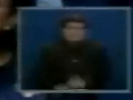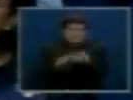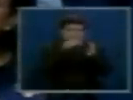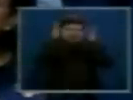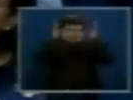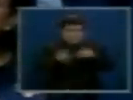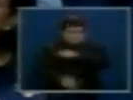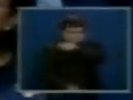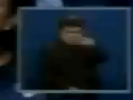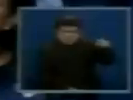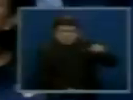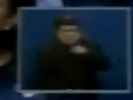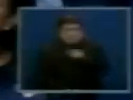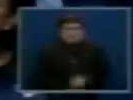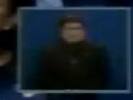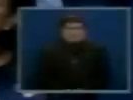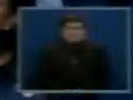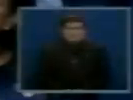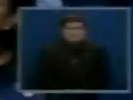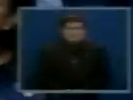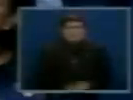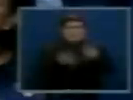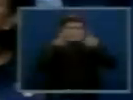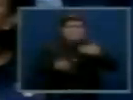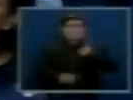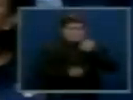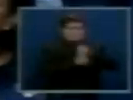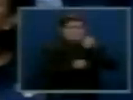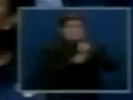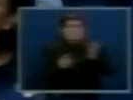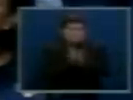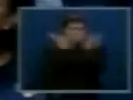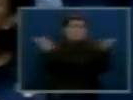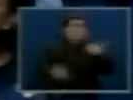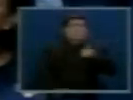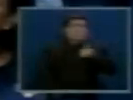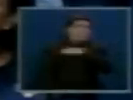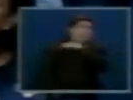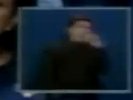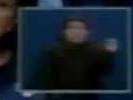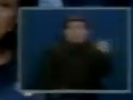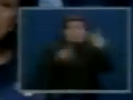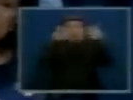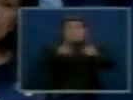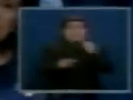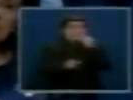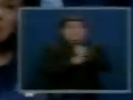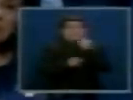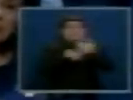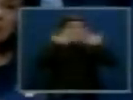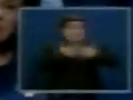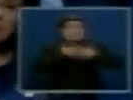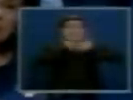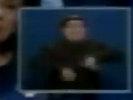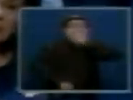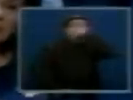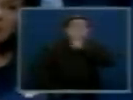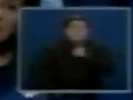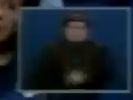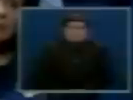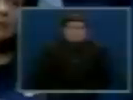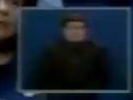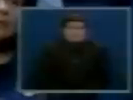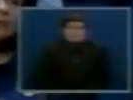ciudadanos, tanto de los que ocupan cargos públicos como de quienes laboran en la empresa privada, un